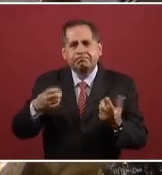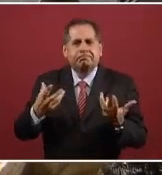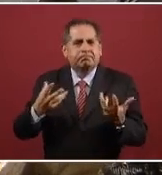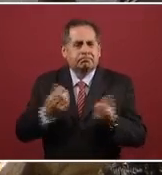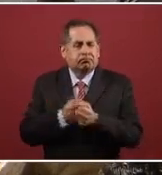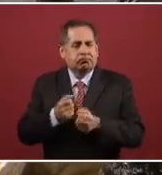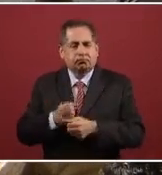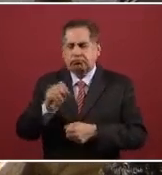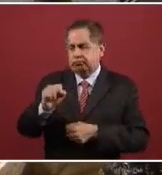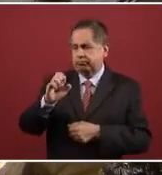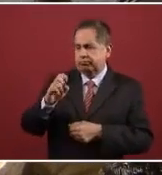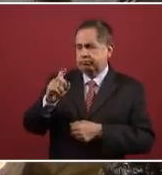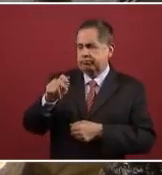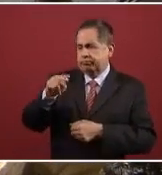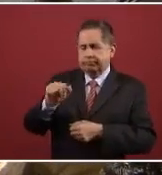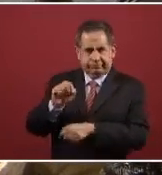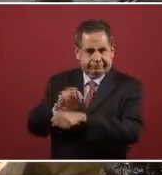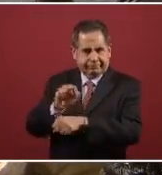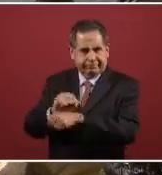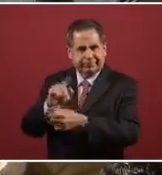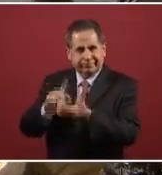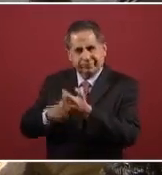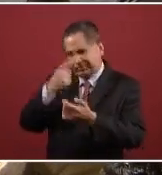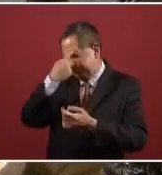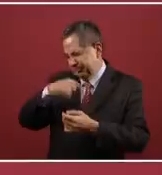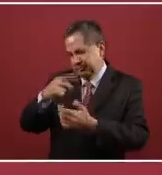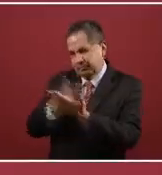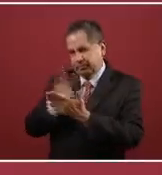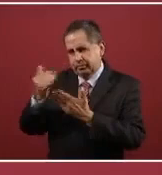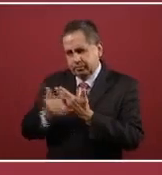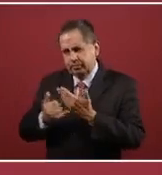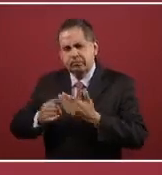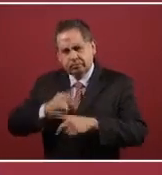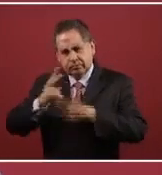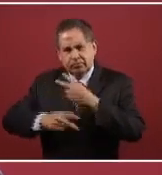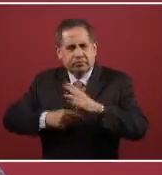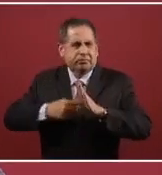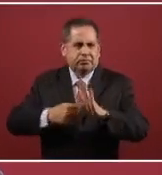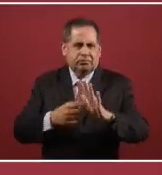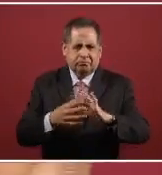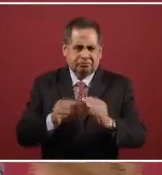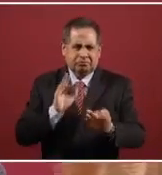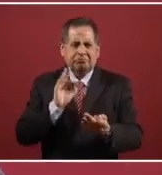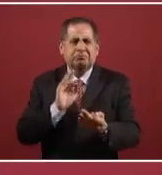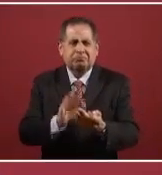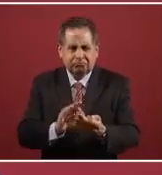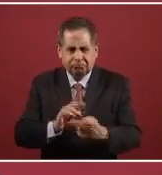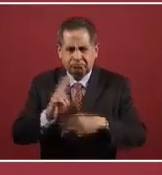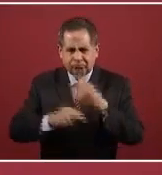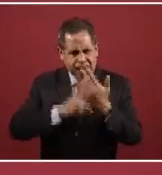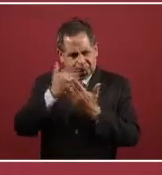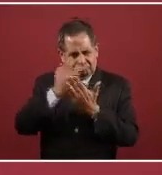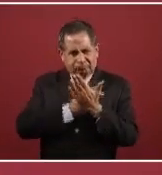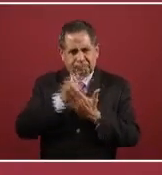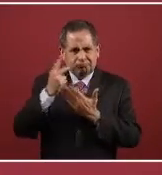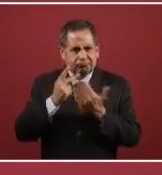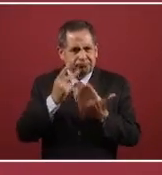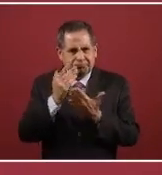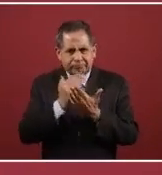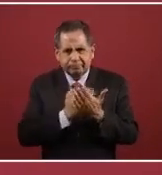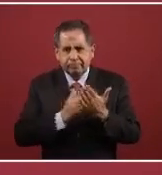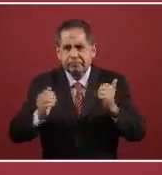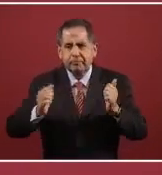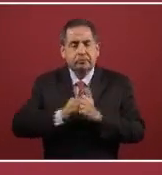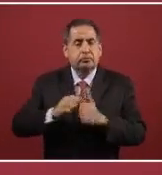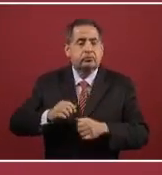la defensa en algunos de los programas. También podemos presentar eso ya muy pronto. Está terminado, de hecho, con la presencia